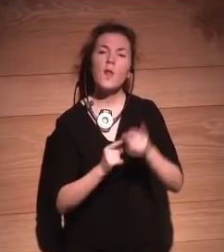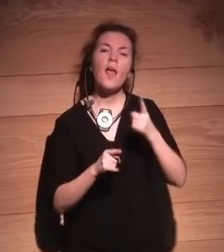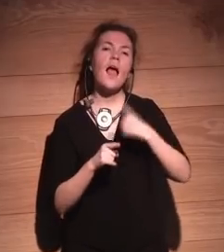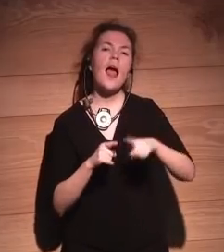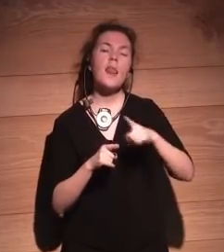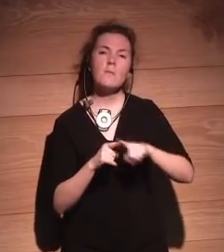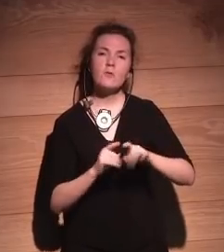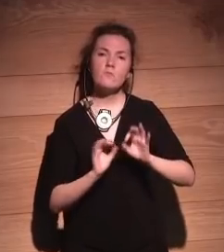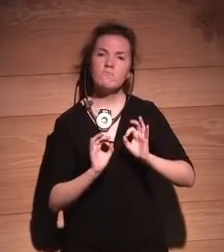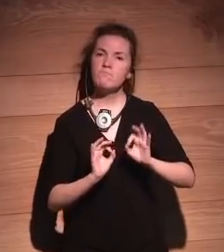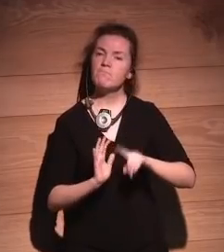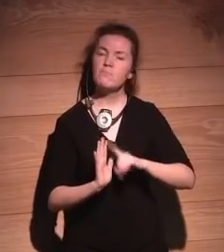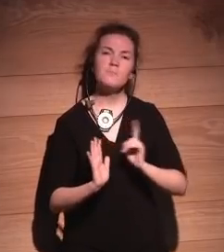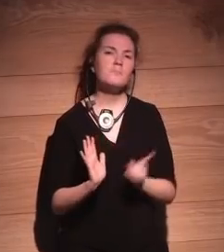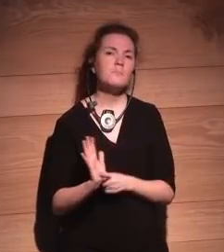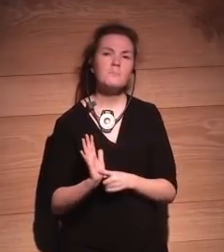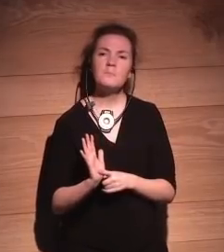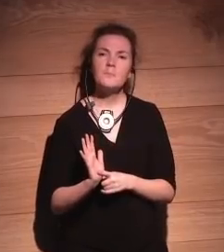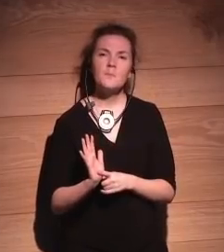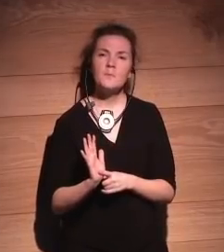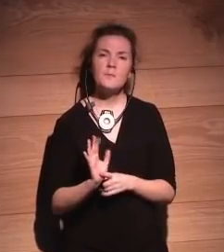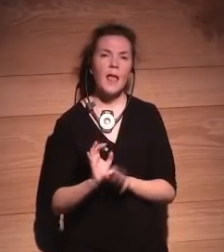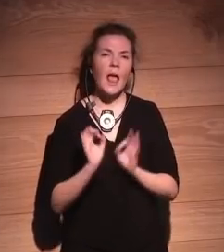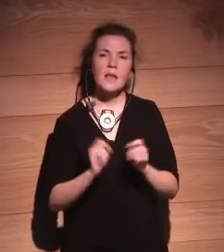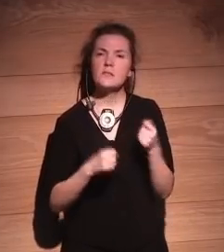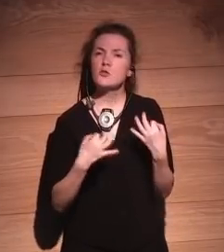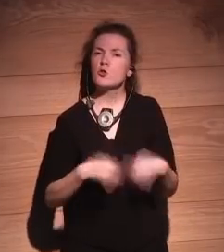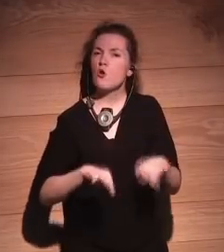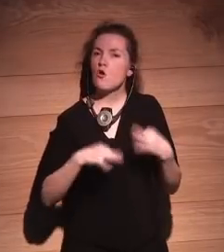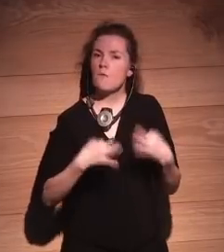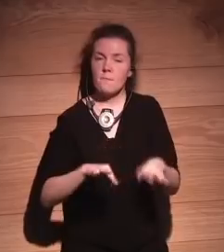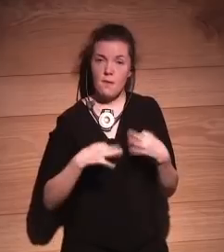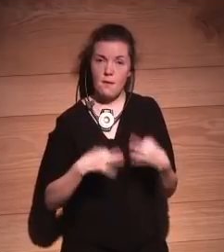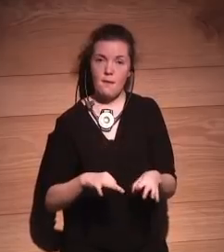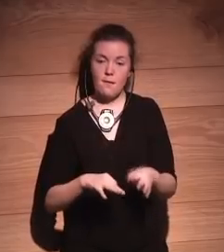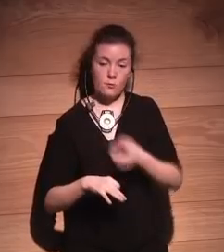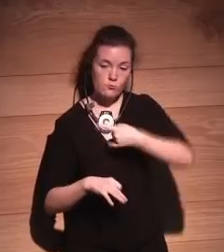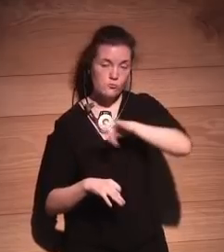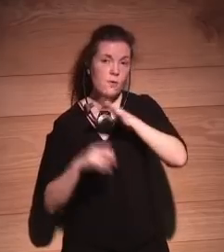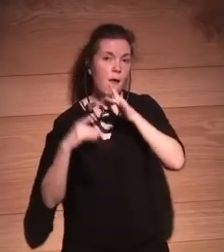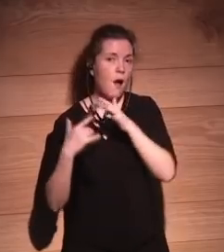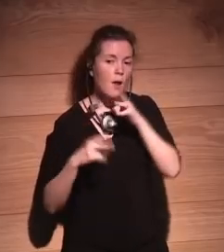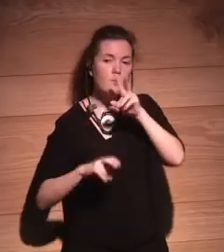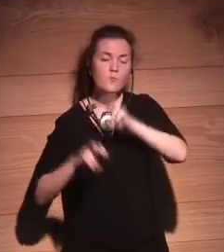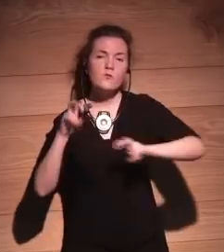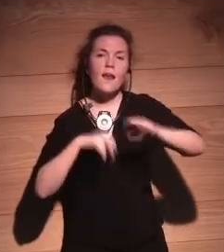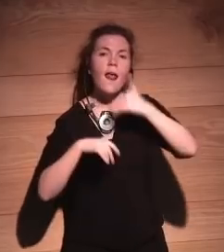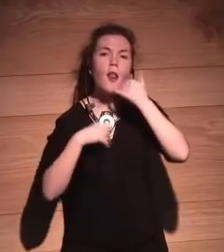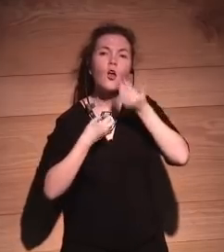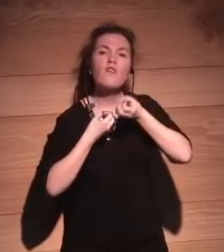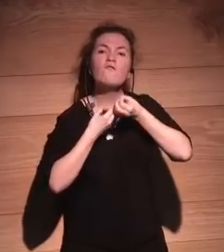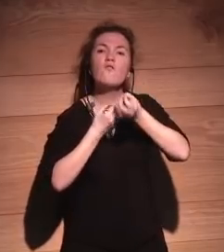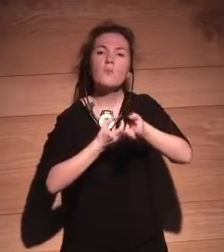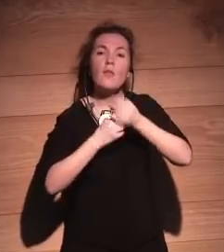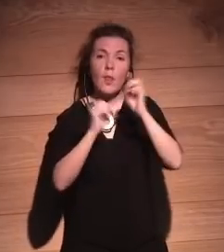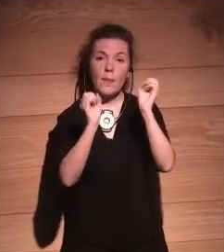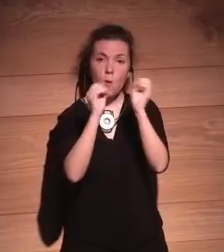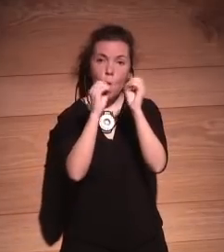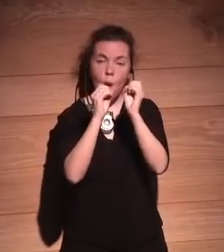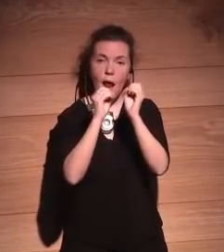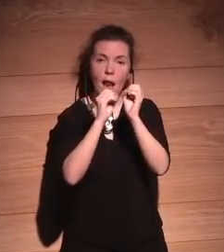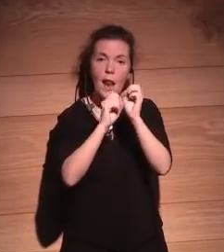elemento absolutamente estandarizado, por decirlo así, que nosotros ahora cuando buscamos información en